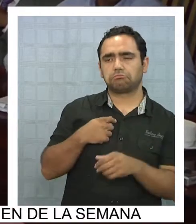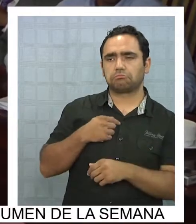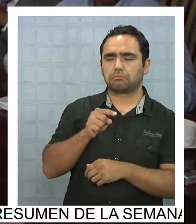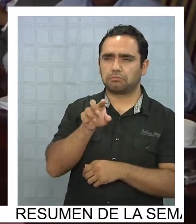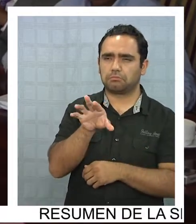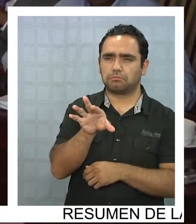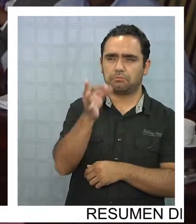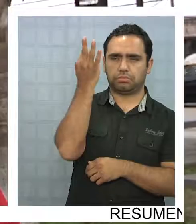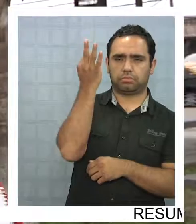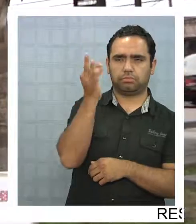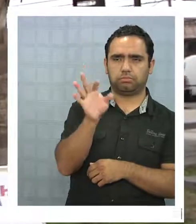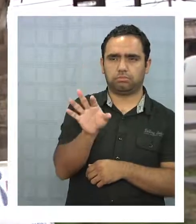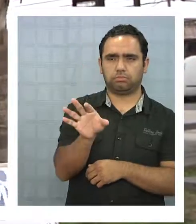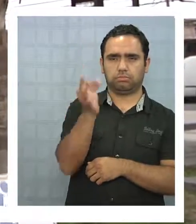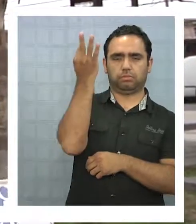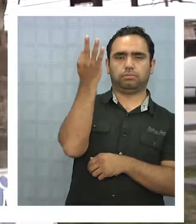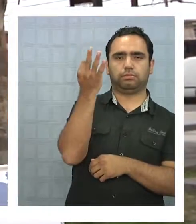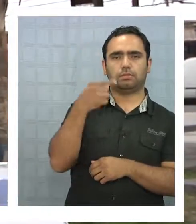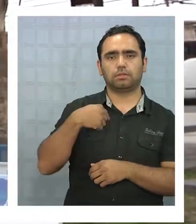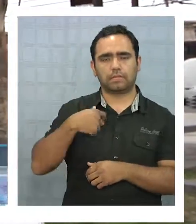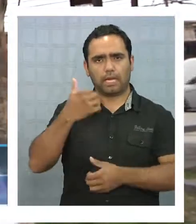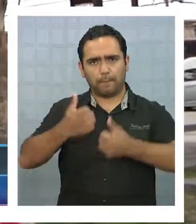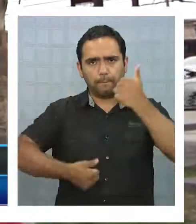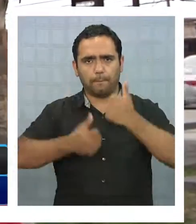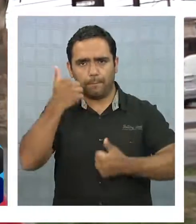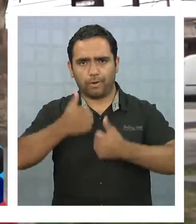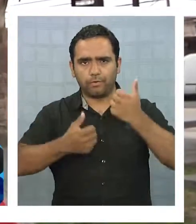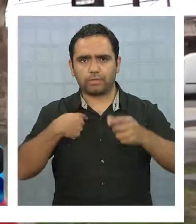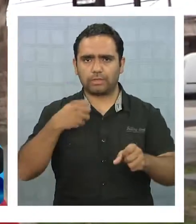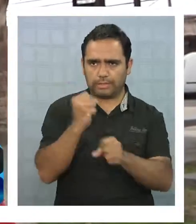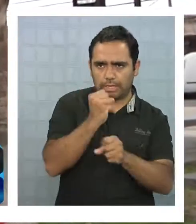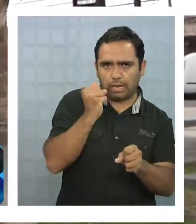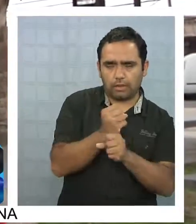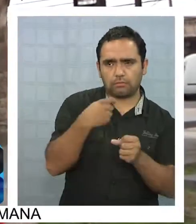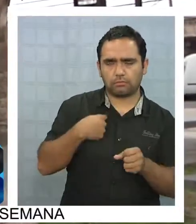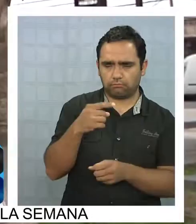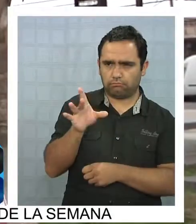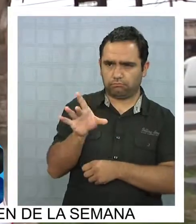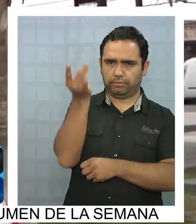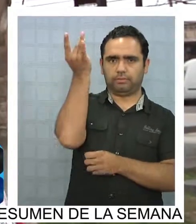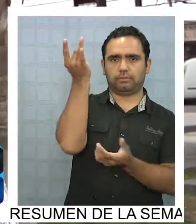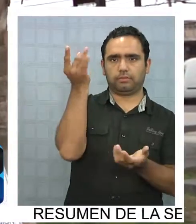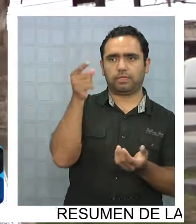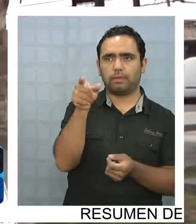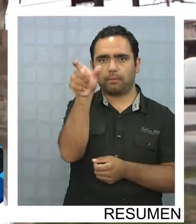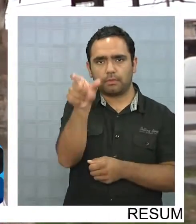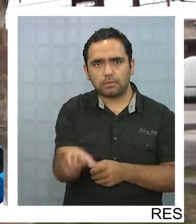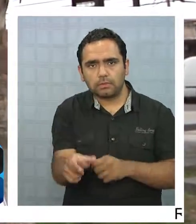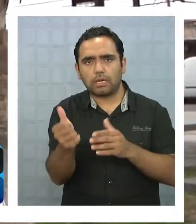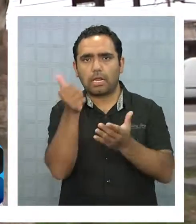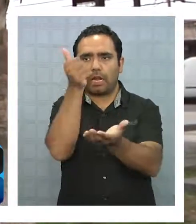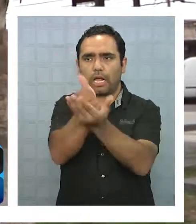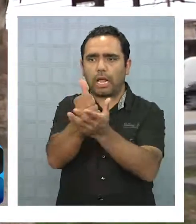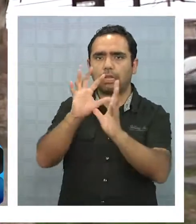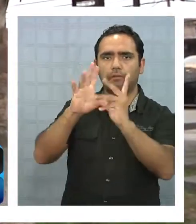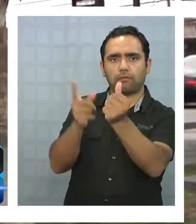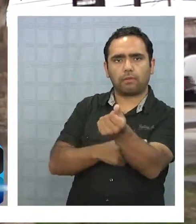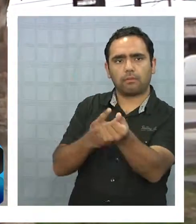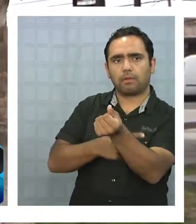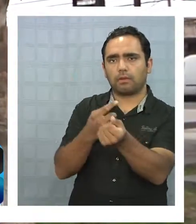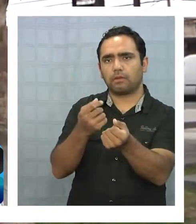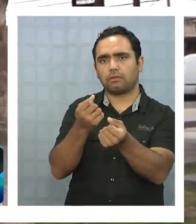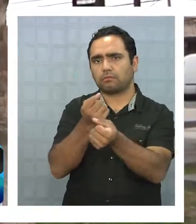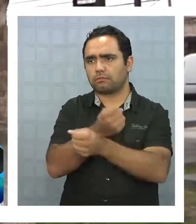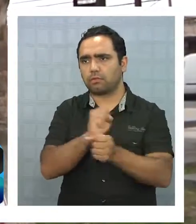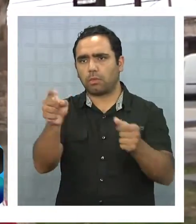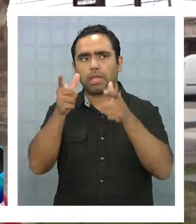trabajado más cercano, digamos lo profesional, que tiene que ver en el trabajo del propio consejo, me he dado cuenta que lamentablemente el alcalde y su familia no está a la altura de conducir una